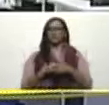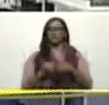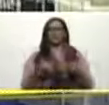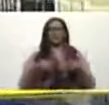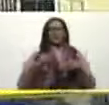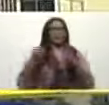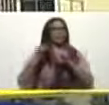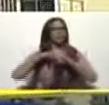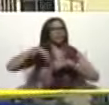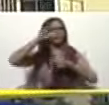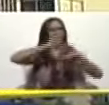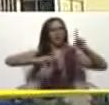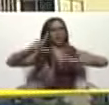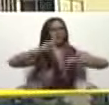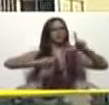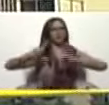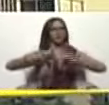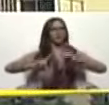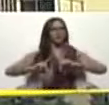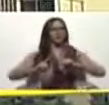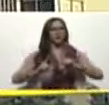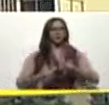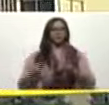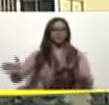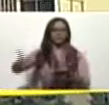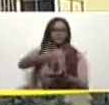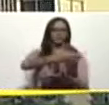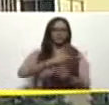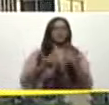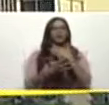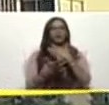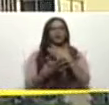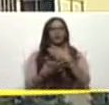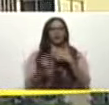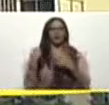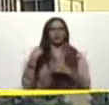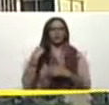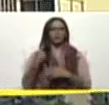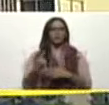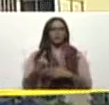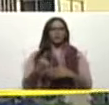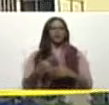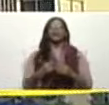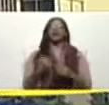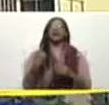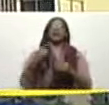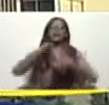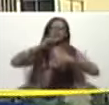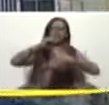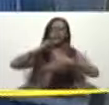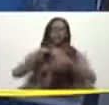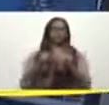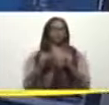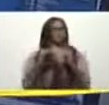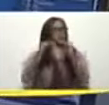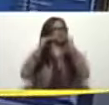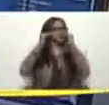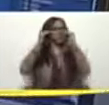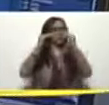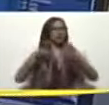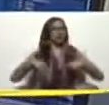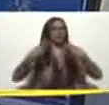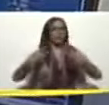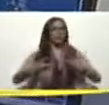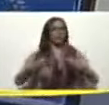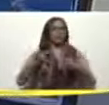barrido, laboratorio que es de tecnología de punta y primero en Latinoamérica. Nos posiciona nuevamente como un